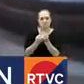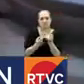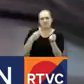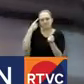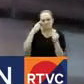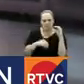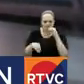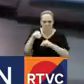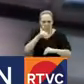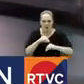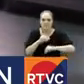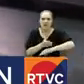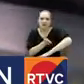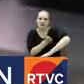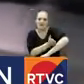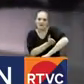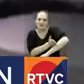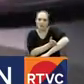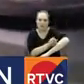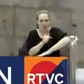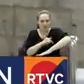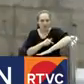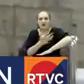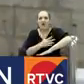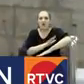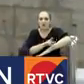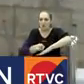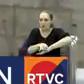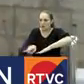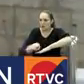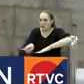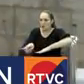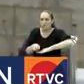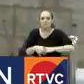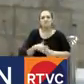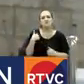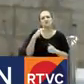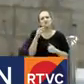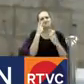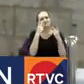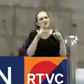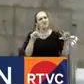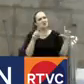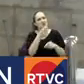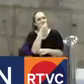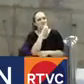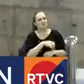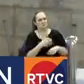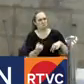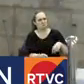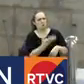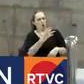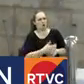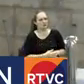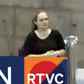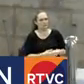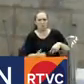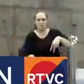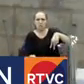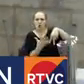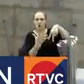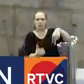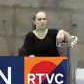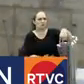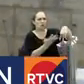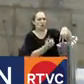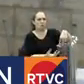unas piernas robóticas que protegen de las minas antipersona. Cuando veíamos las noticias veíamos que heridos por el conflicto armado en Colombia,